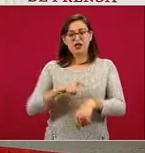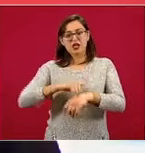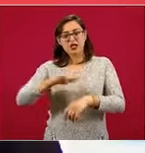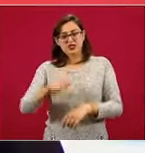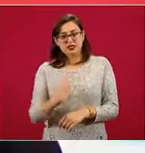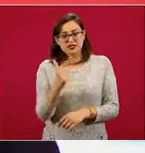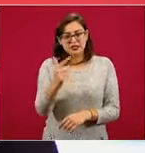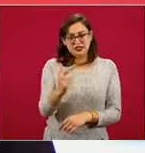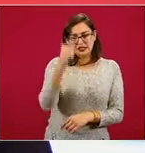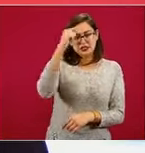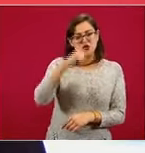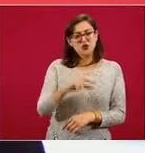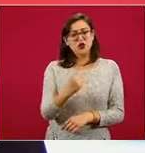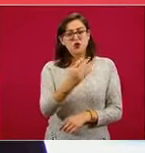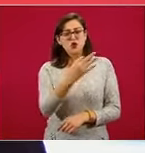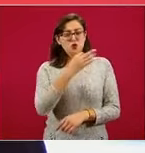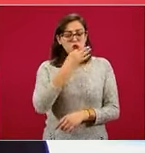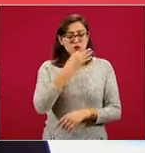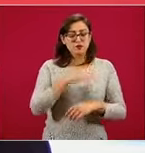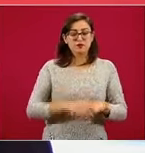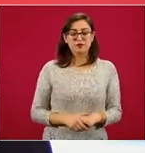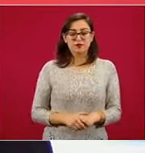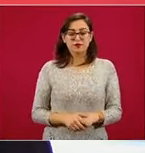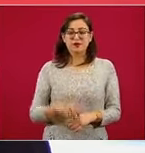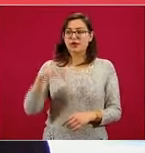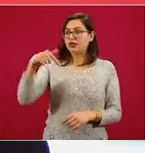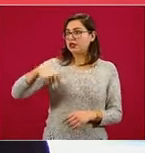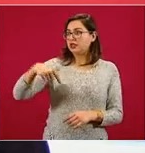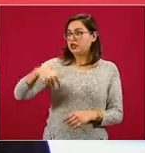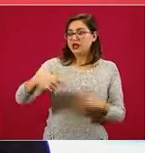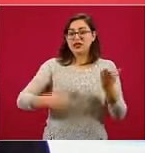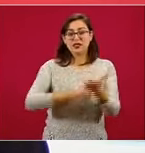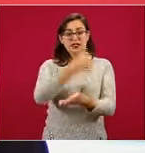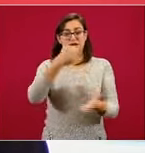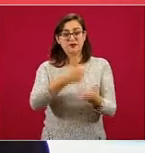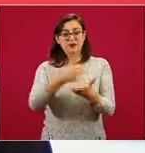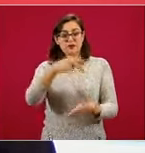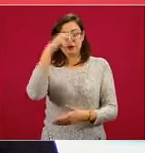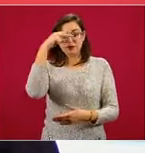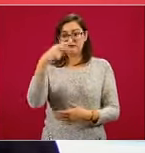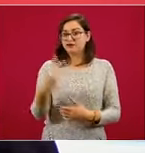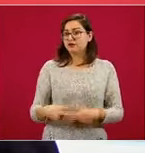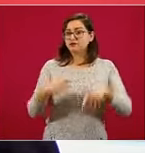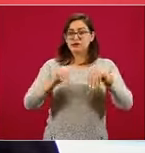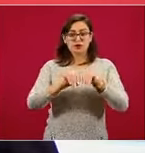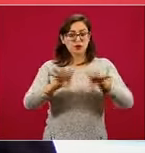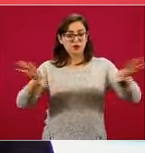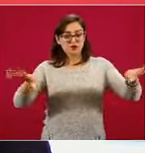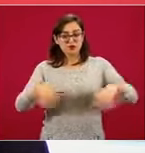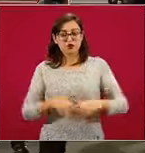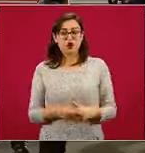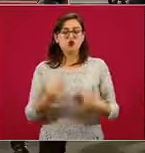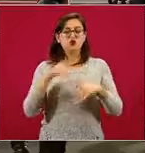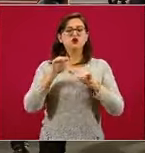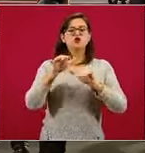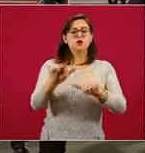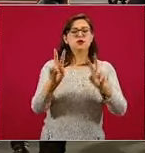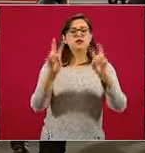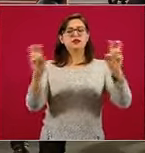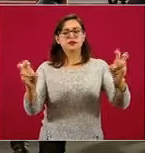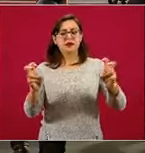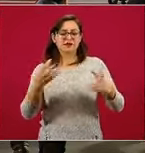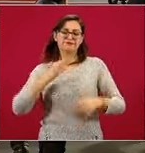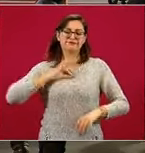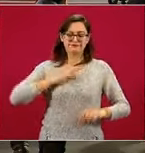7 de la noche con 1 minuto. Estamos transmitiendo desde la Ciudad de México en relación a la evolución